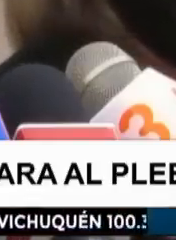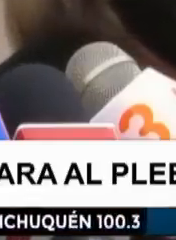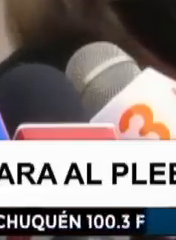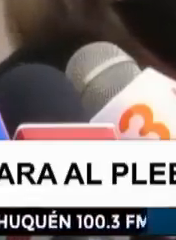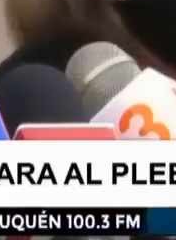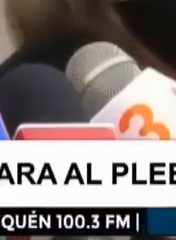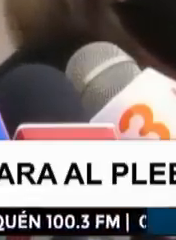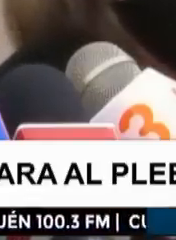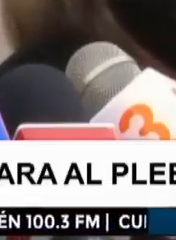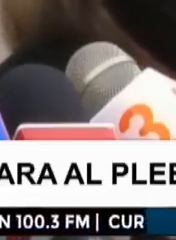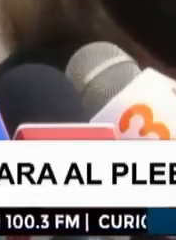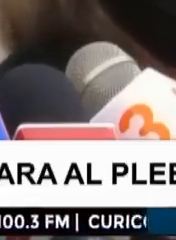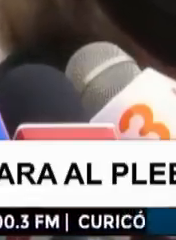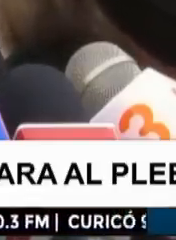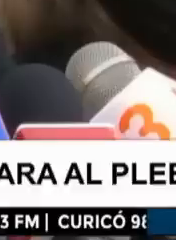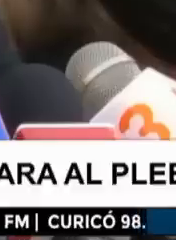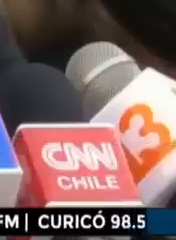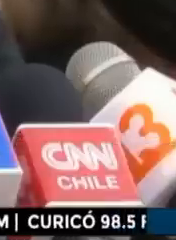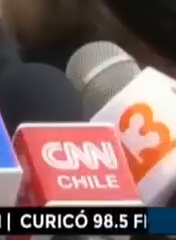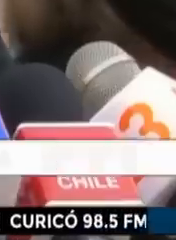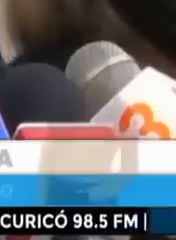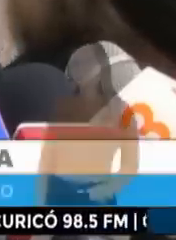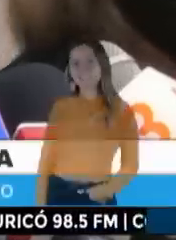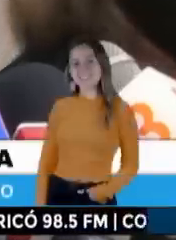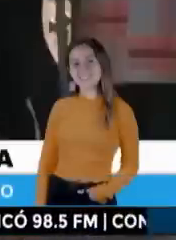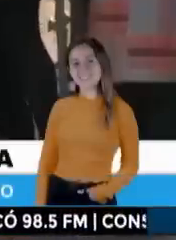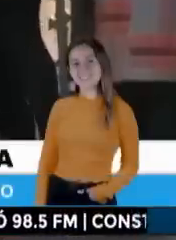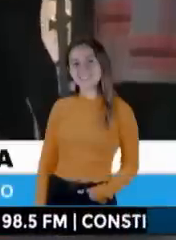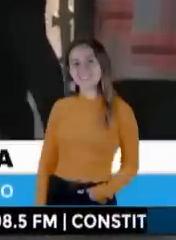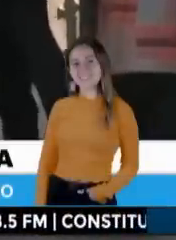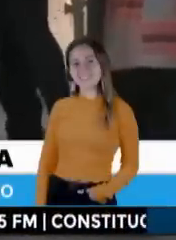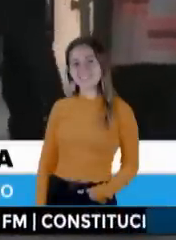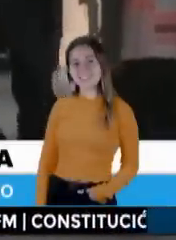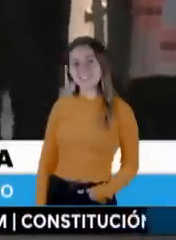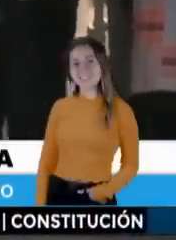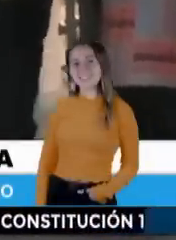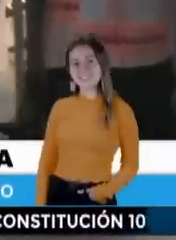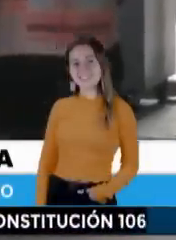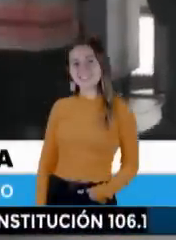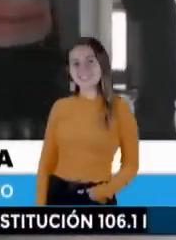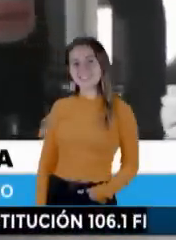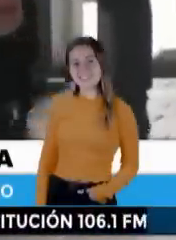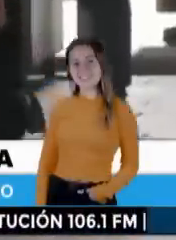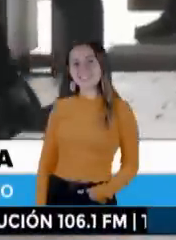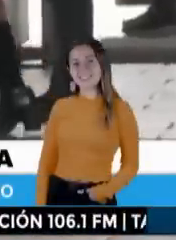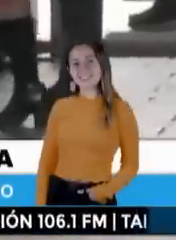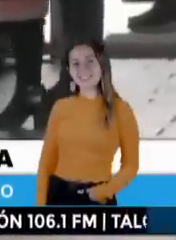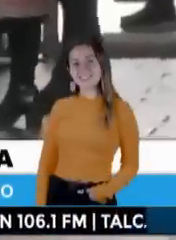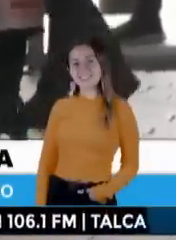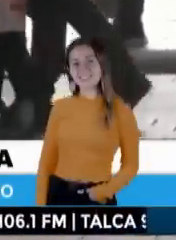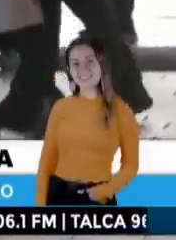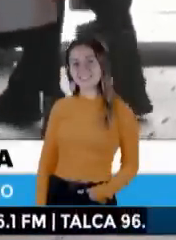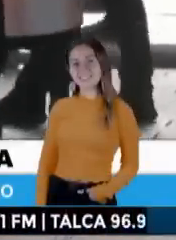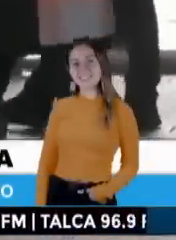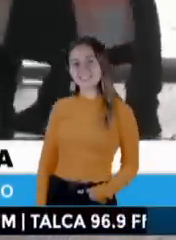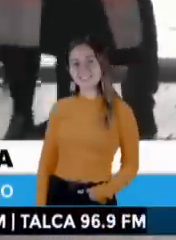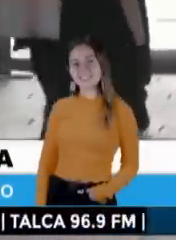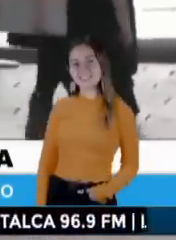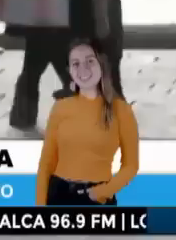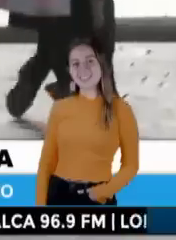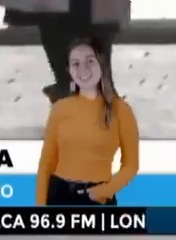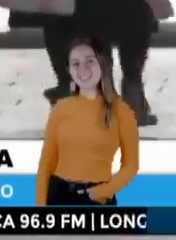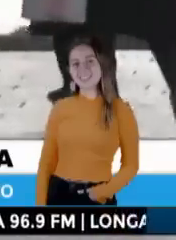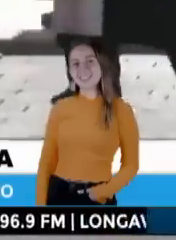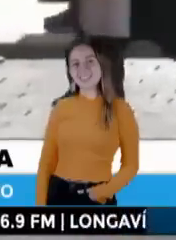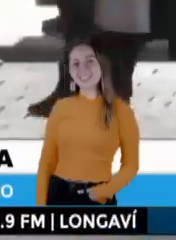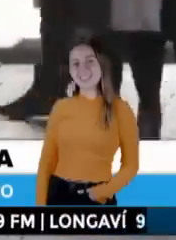septiembre. El partido, la Democracia Cristiana, aún no presenta una definición como colectividad, pero ya hay